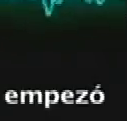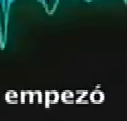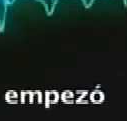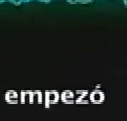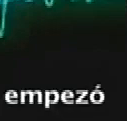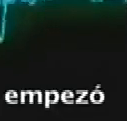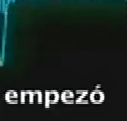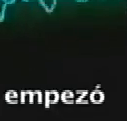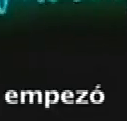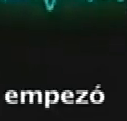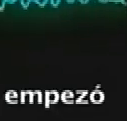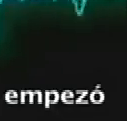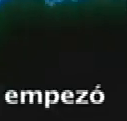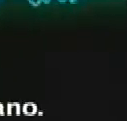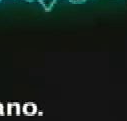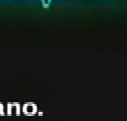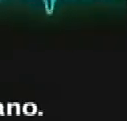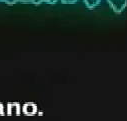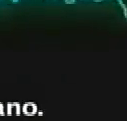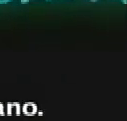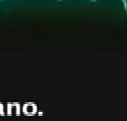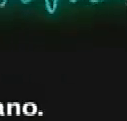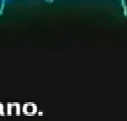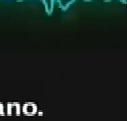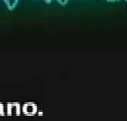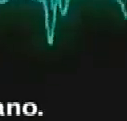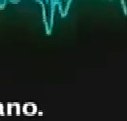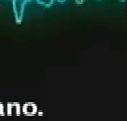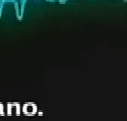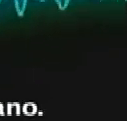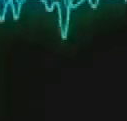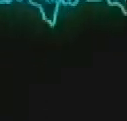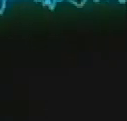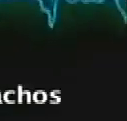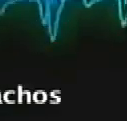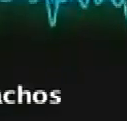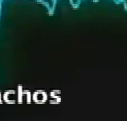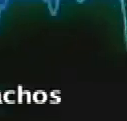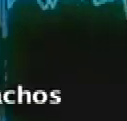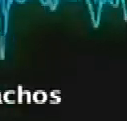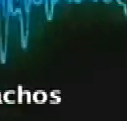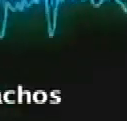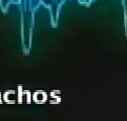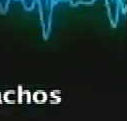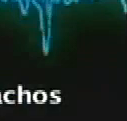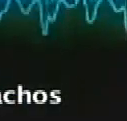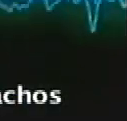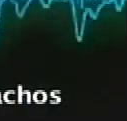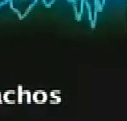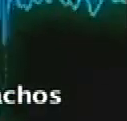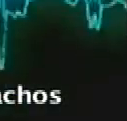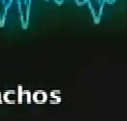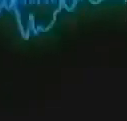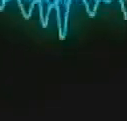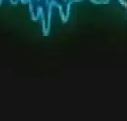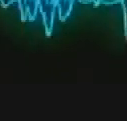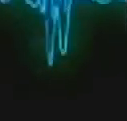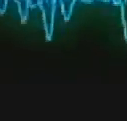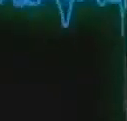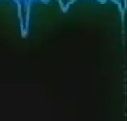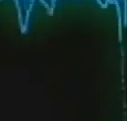Alfa 2, empezó el acto y no nos avisaste, Alfa 2, tienes que avisarnos, hermano. Listo, muchachos, mantengamos el canal